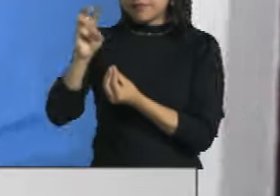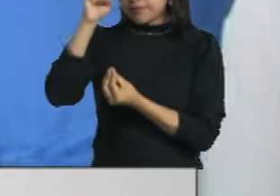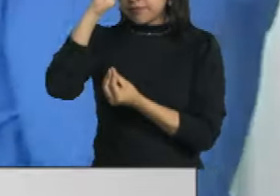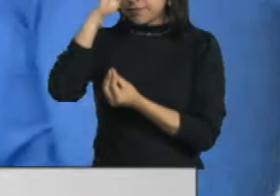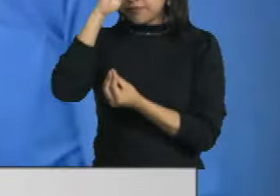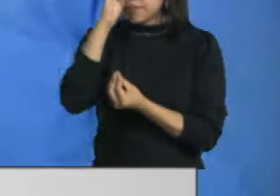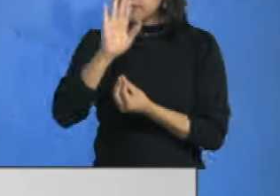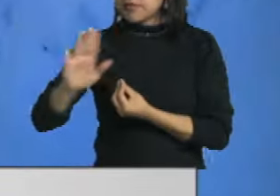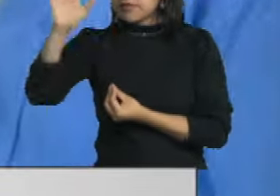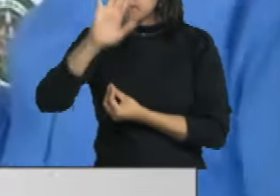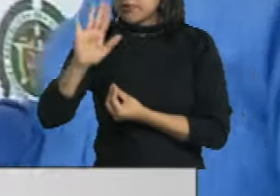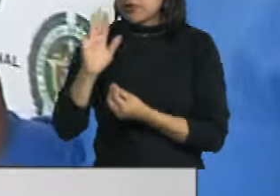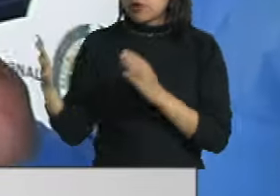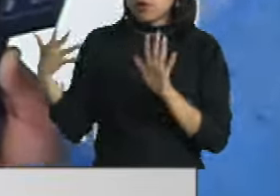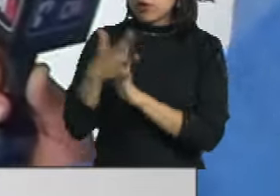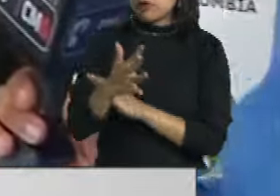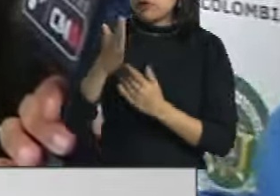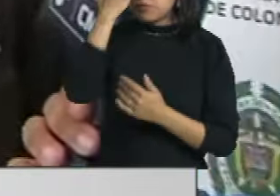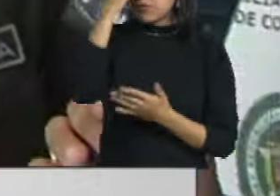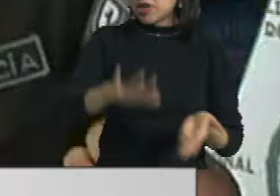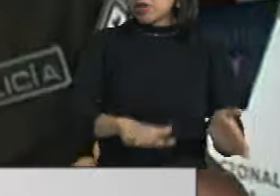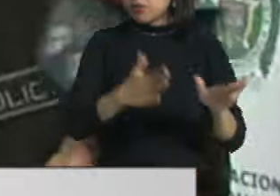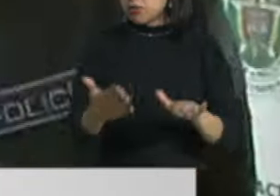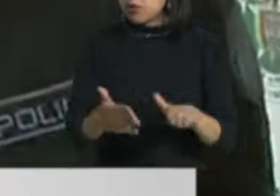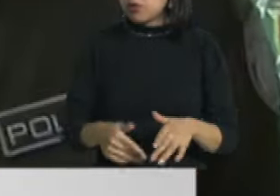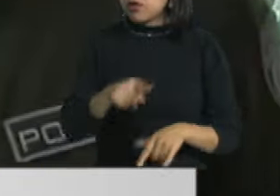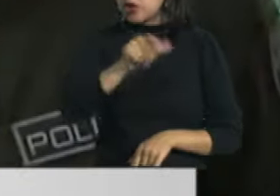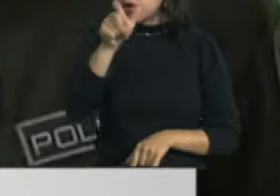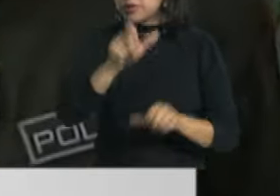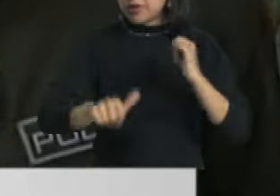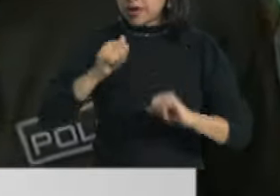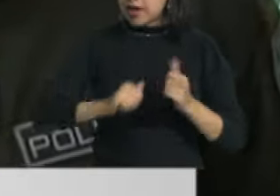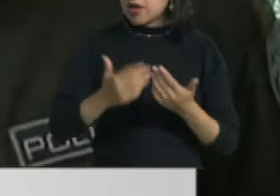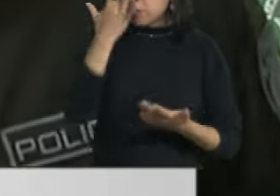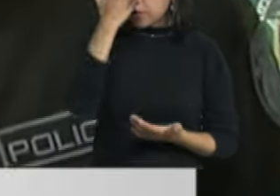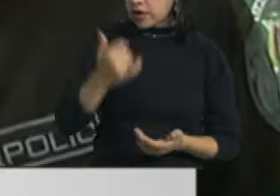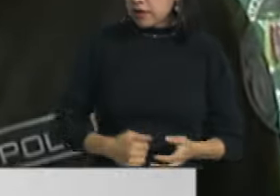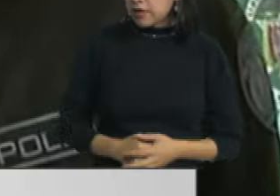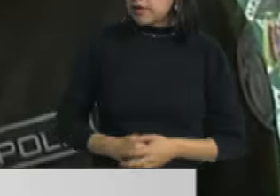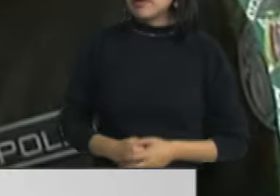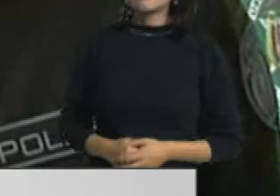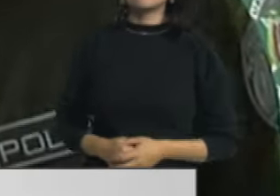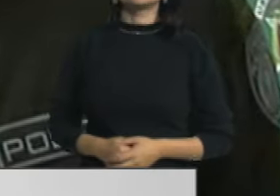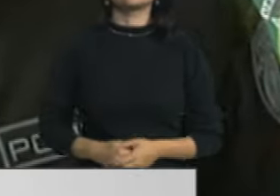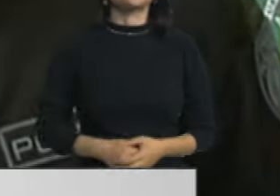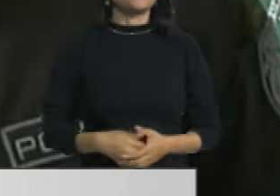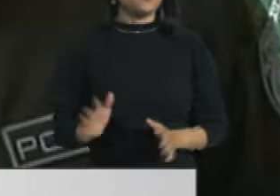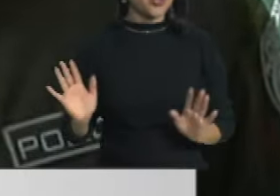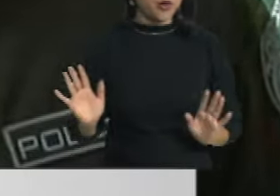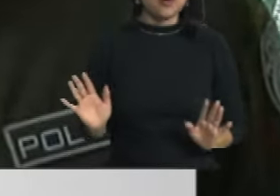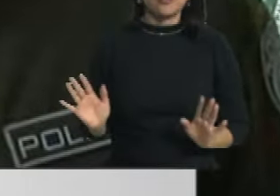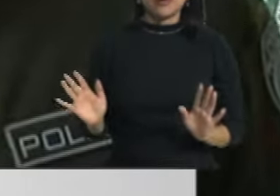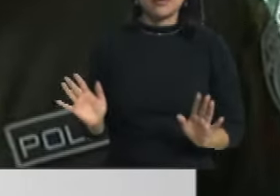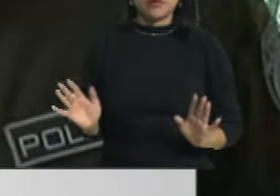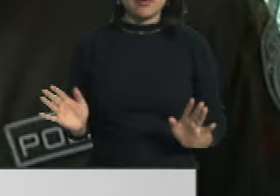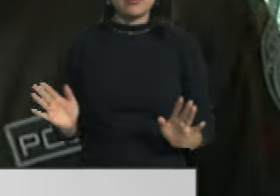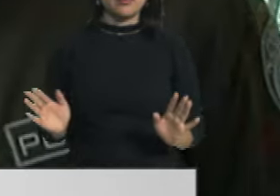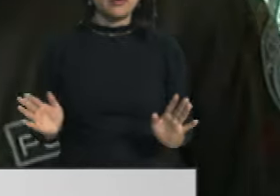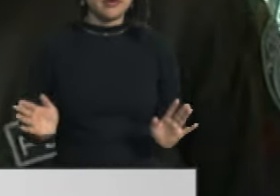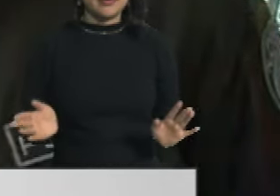qué condiciones fallece esta persona y otra resulta herida? Bueno, lo primero que tenemos que mencionar es que acudimos a